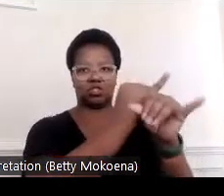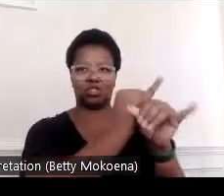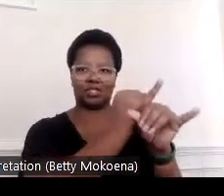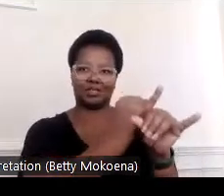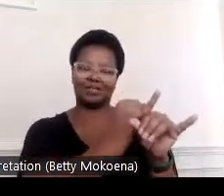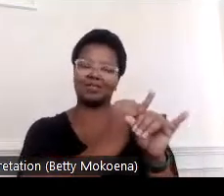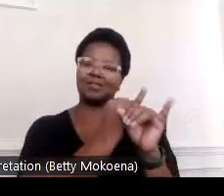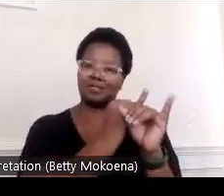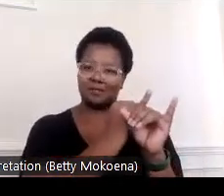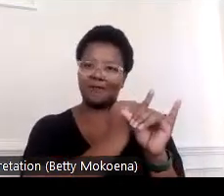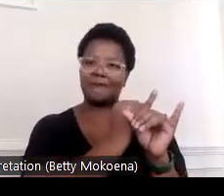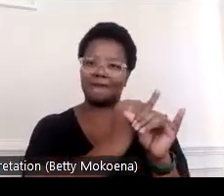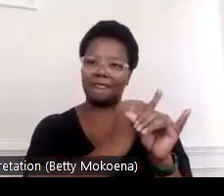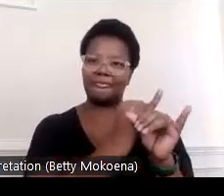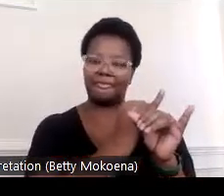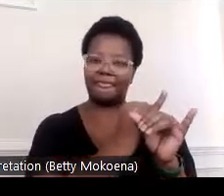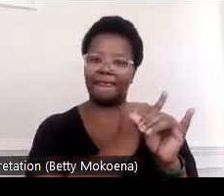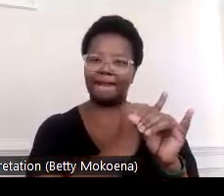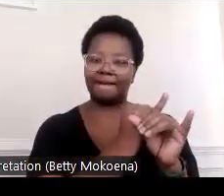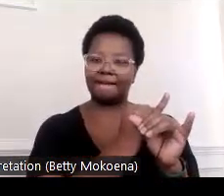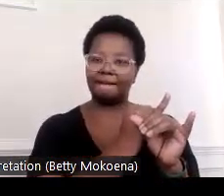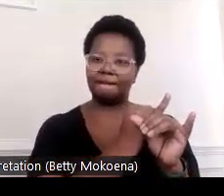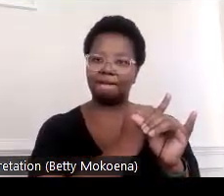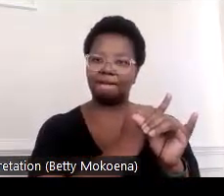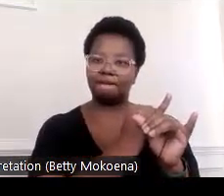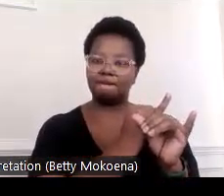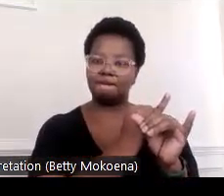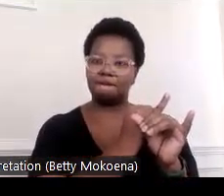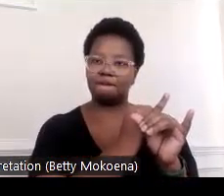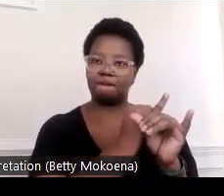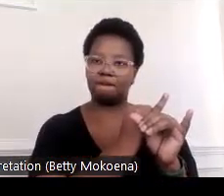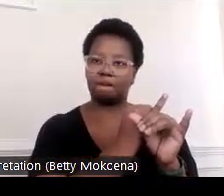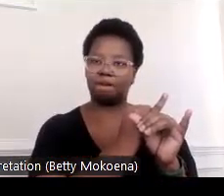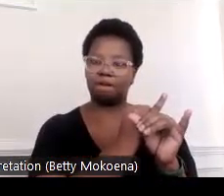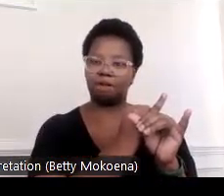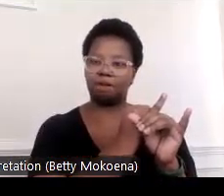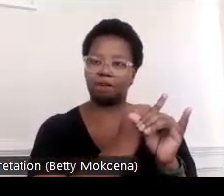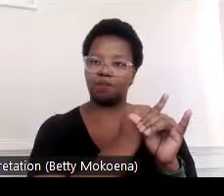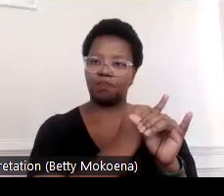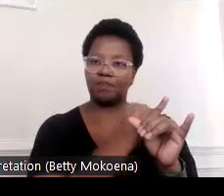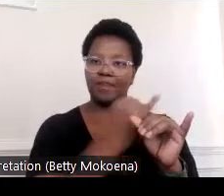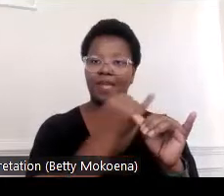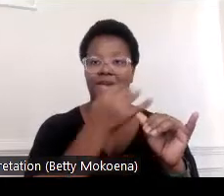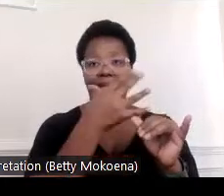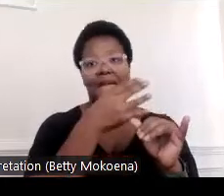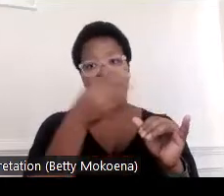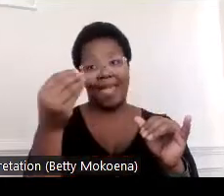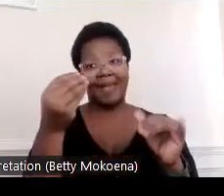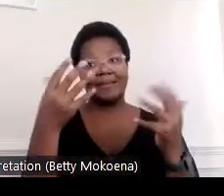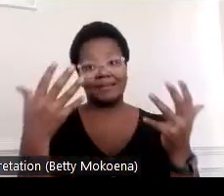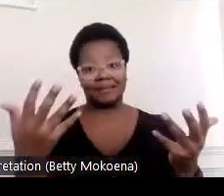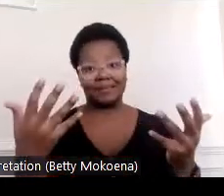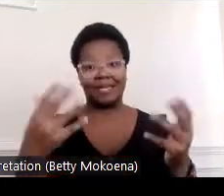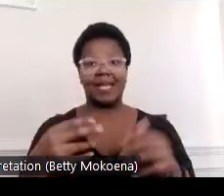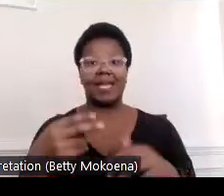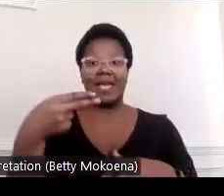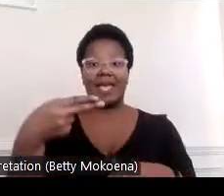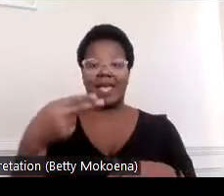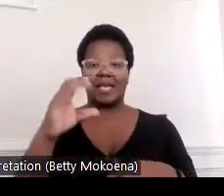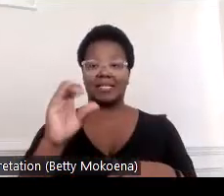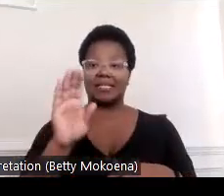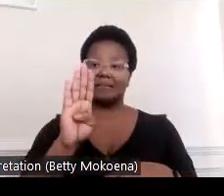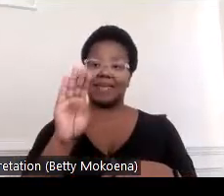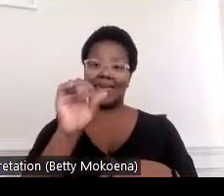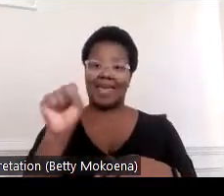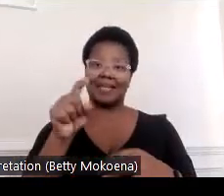es algo para probar verdad que si uno puede hacer eso es porque no vive en una institución de lo contrario si se